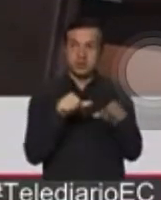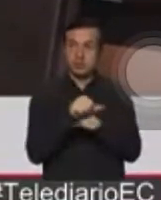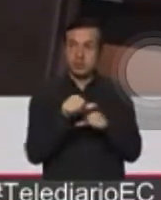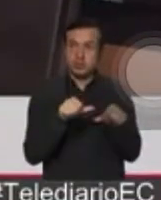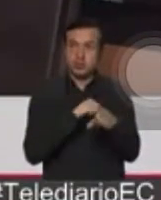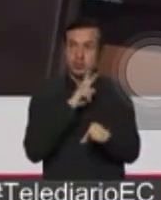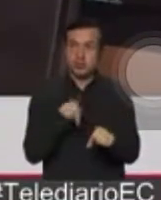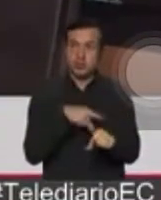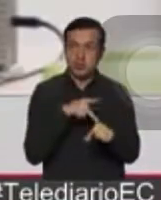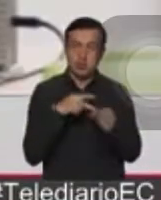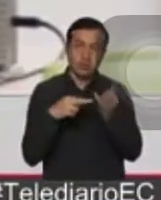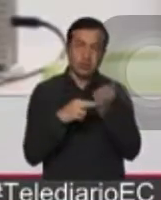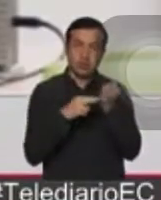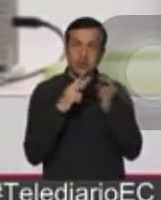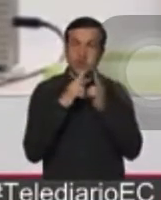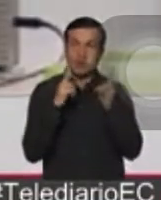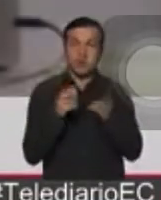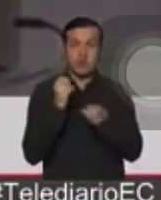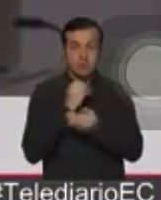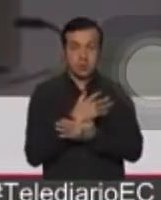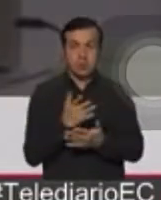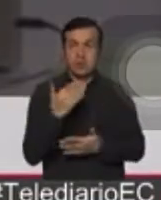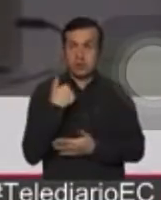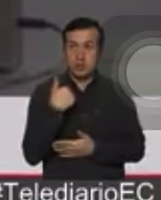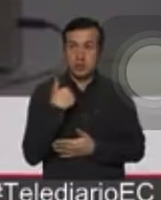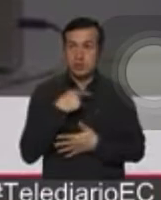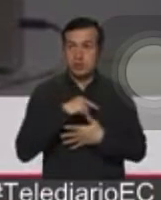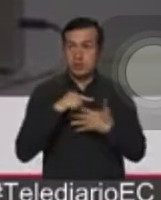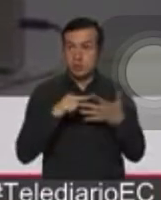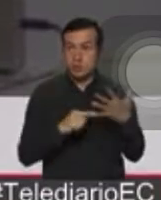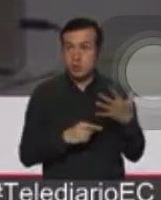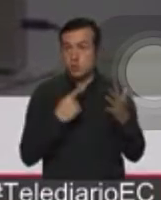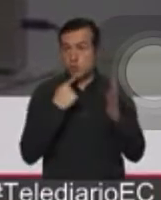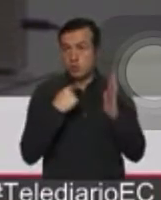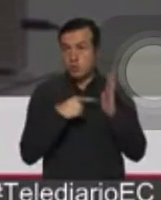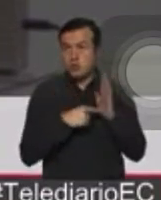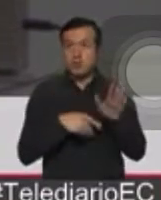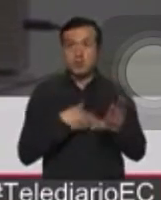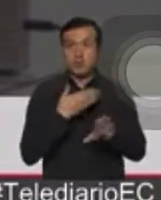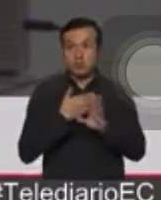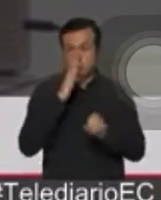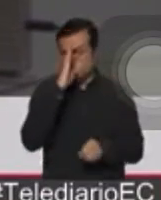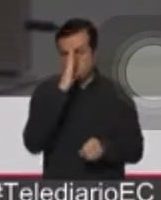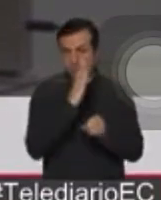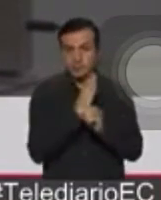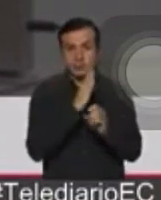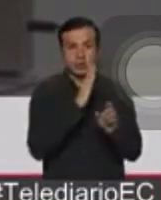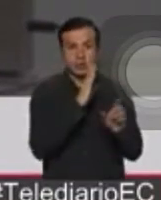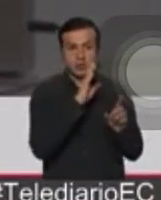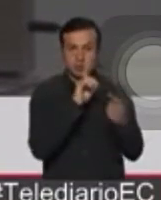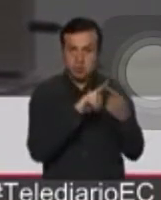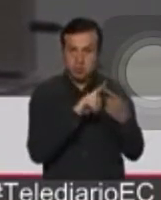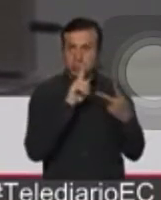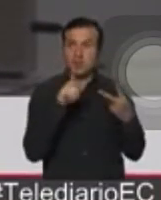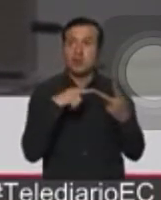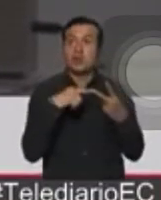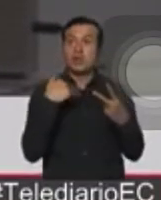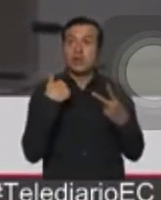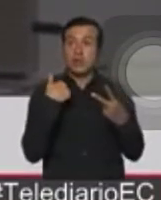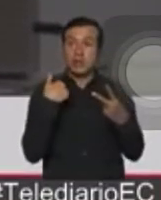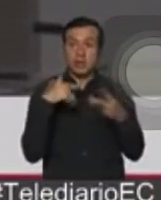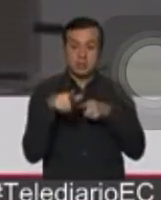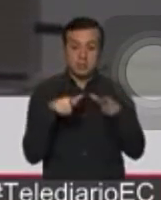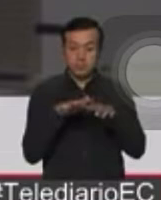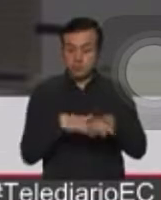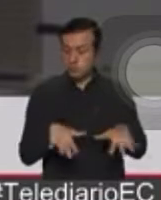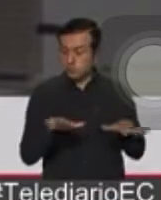en recursos humanos, afirma que disponer de herramientas útiles, plantearse objetivos diarios en las tareas y contar con un adecuado espacio